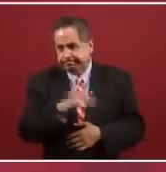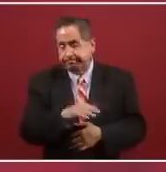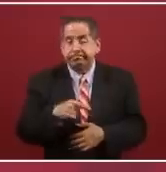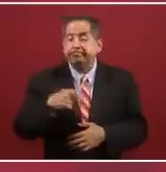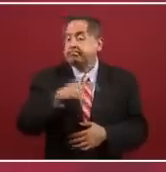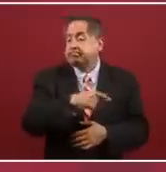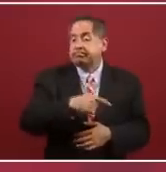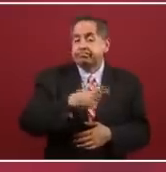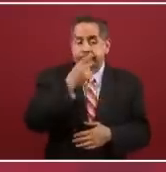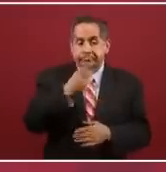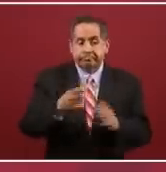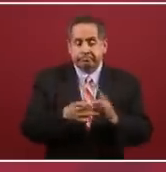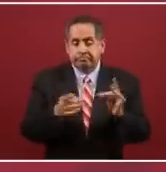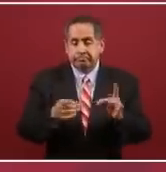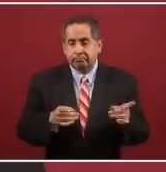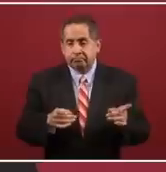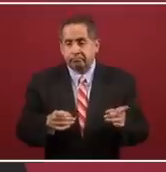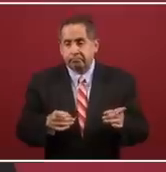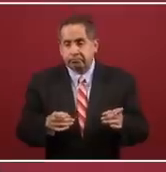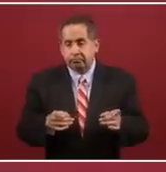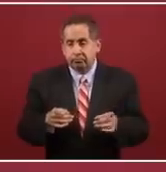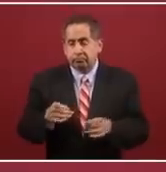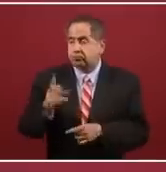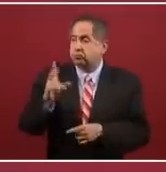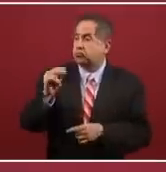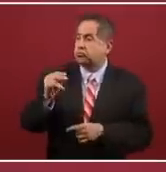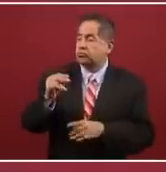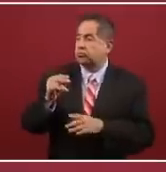Dice, es que no les impactó